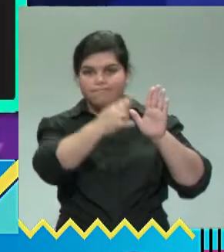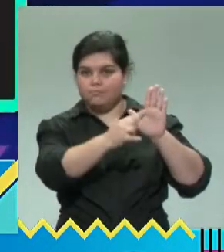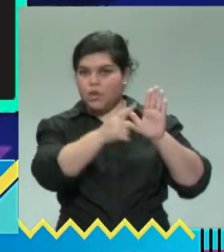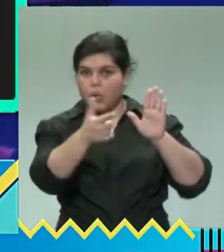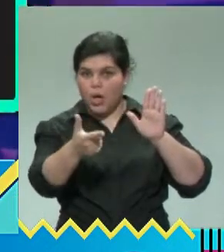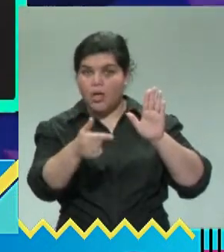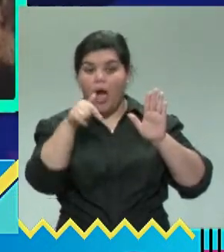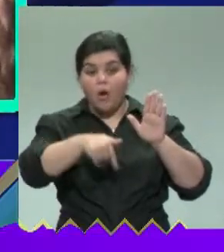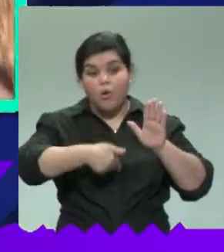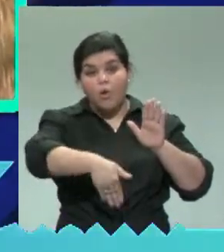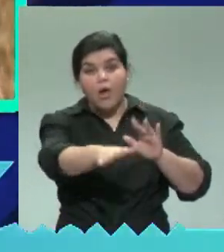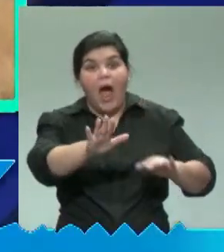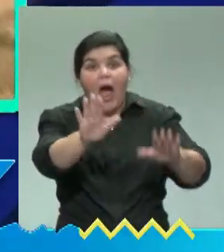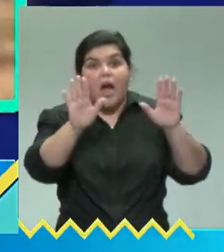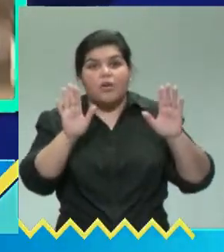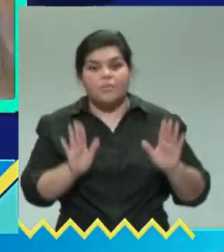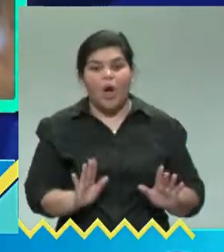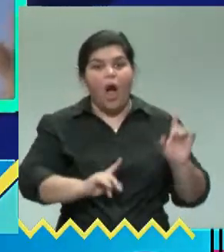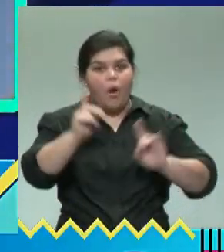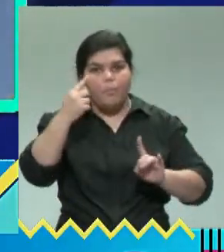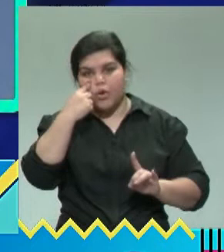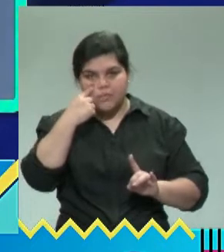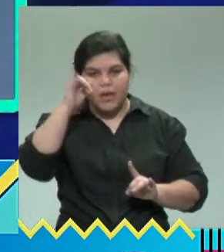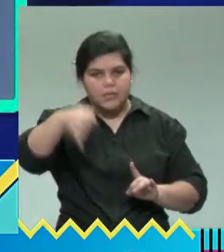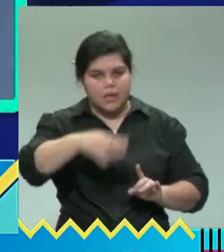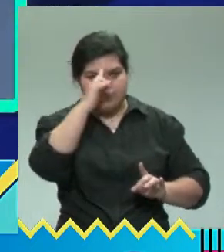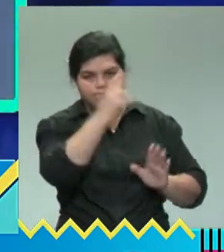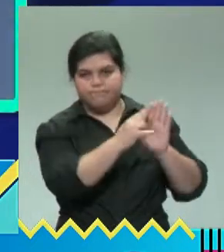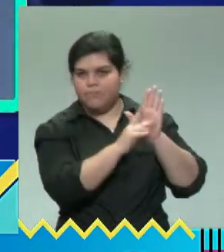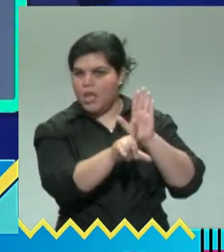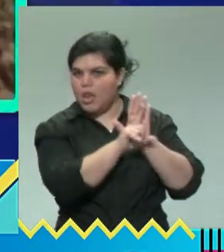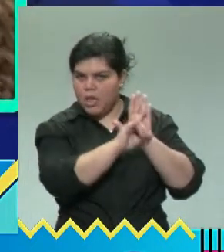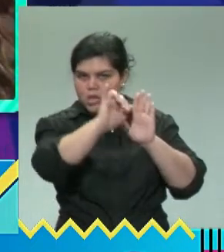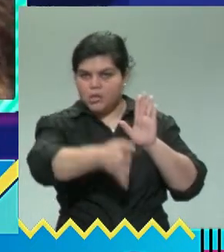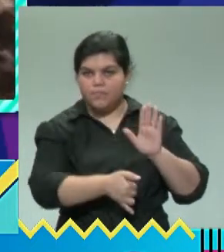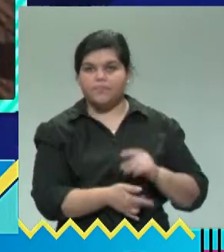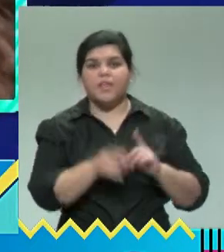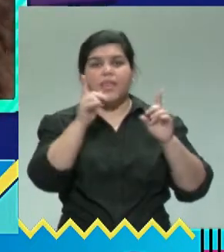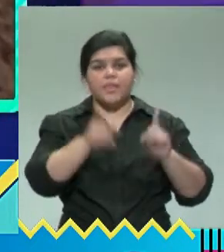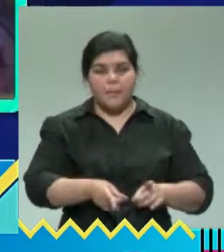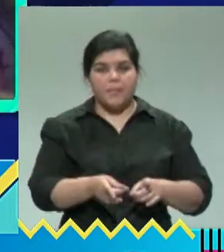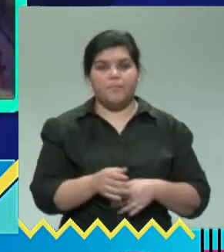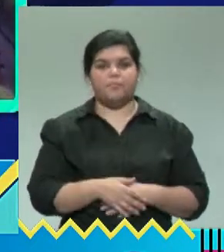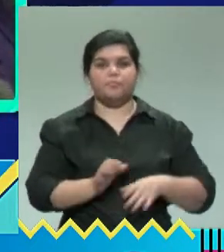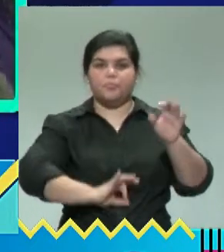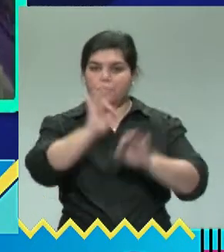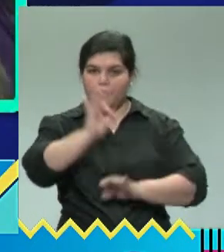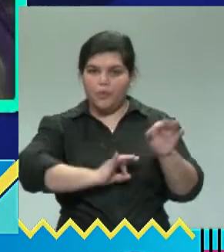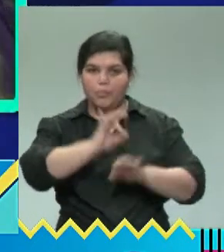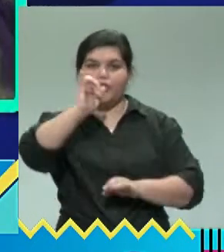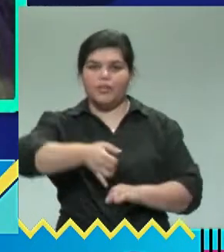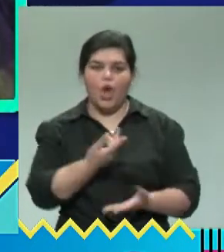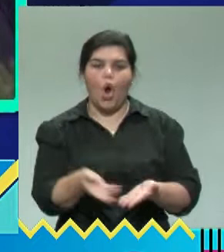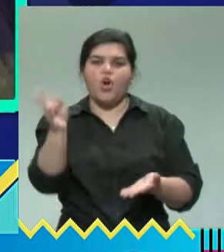empieza a respetar, sobre todo en algunos municipios, no en todos. Hay un proyecto para refuncionalizar el arbolado público, lo cual es